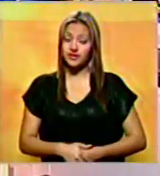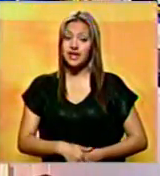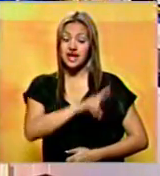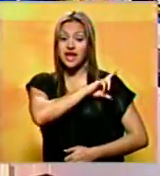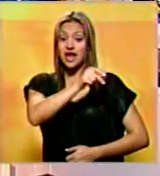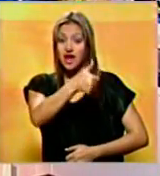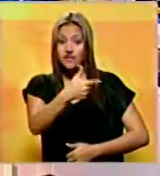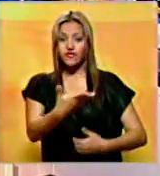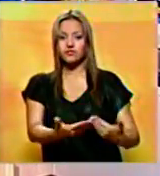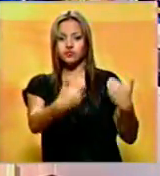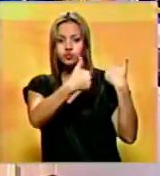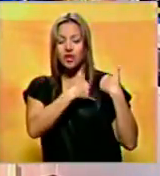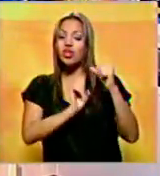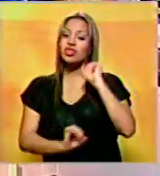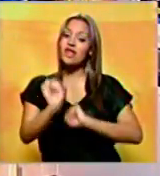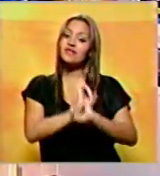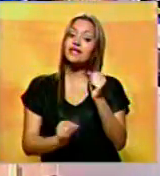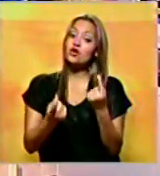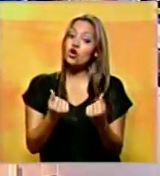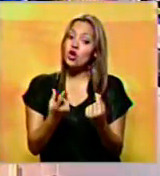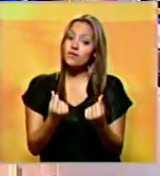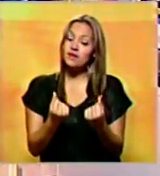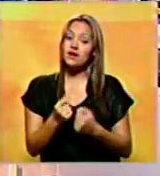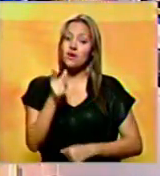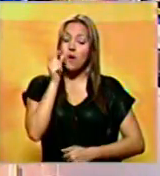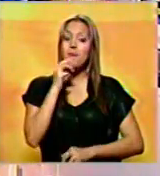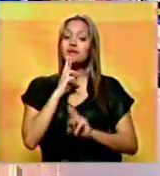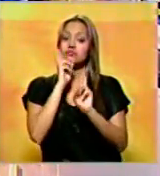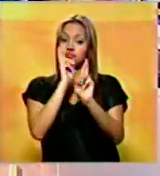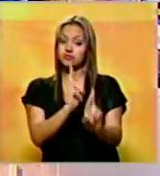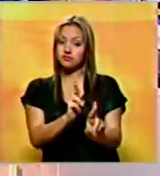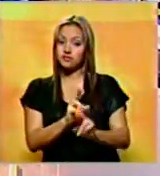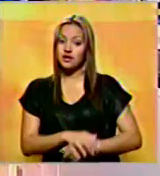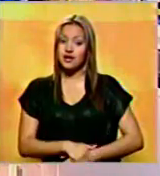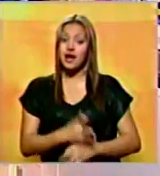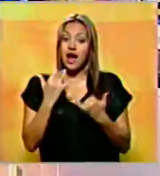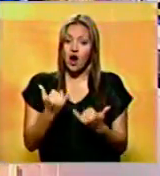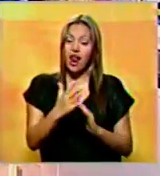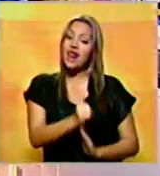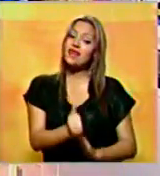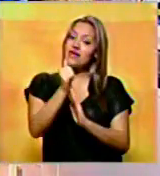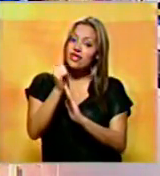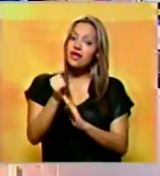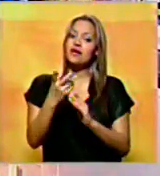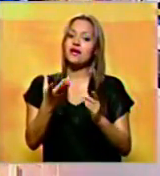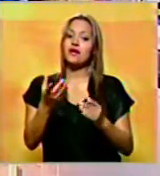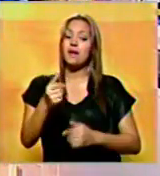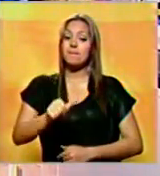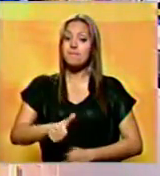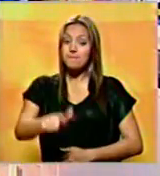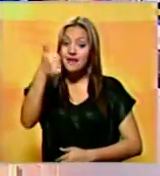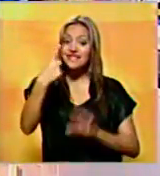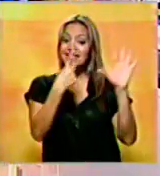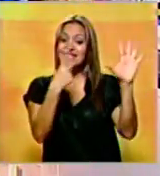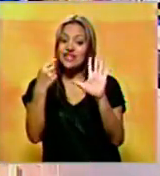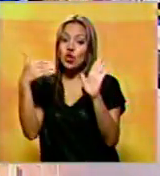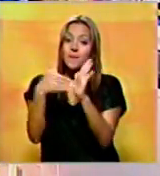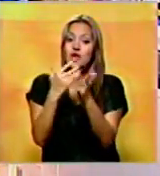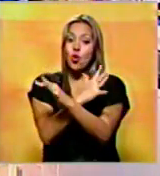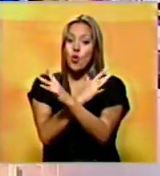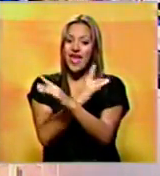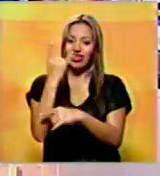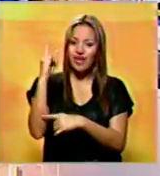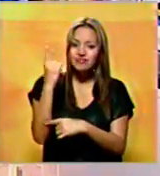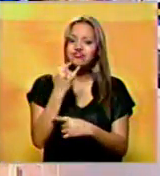El jefe del órgano superior para la defensa de la economía, Ever García Plaza, encabeza el acto de recibimiento de más de 600.000 juguetes para